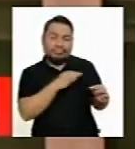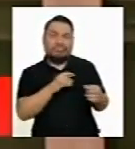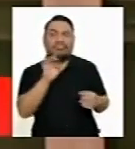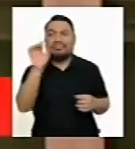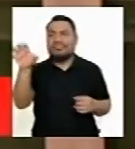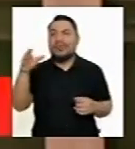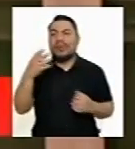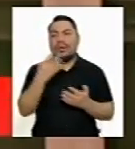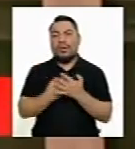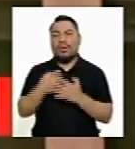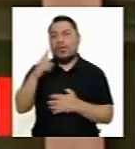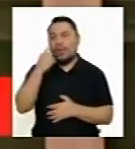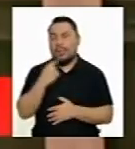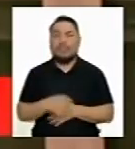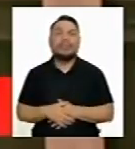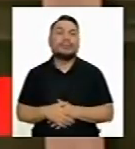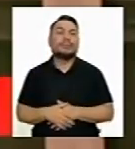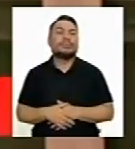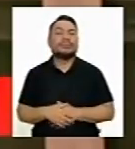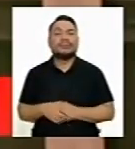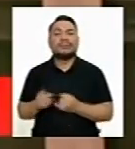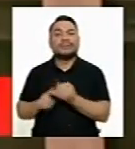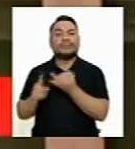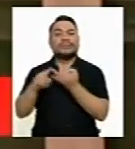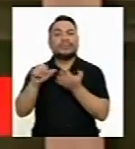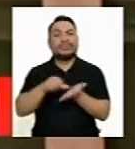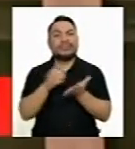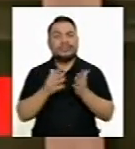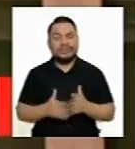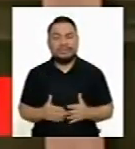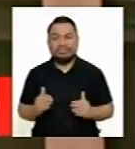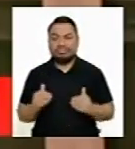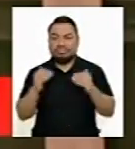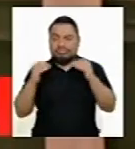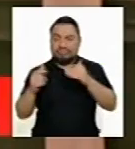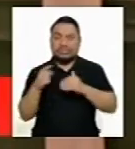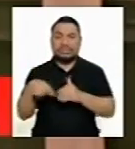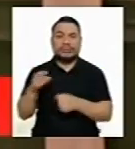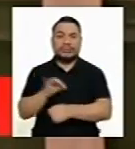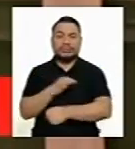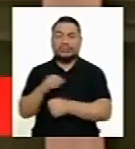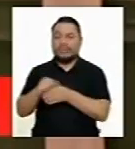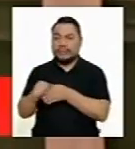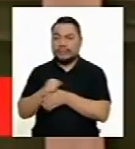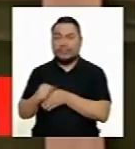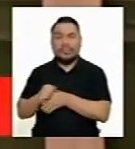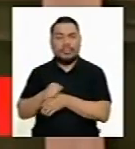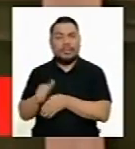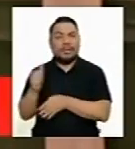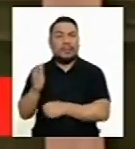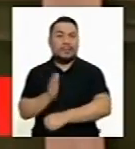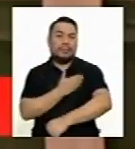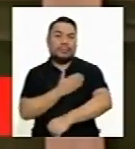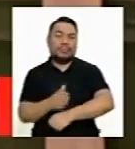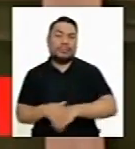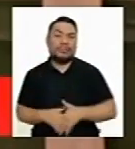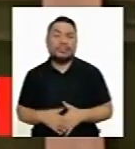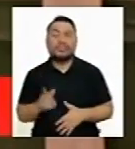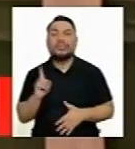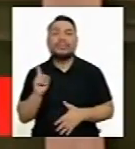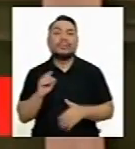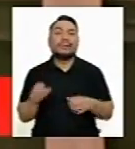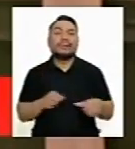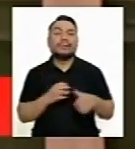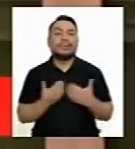es una variedad de productos artísticos y estéticos de más alto nivel, porque estos internos han venido practicando la música, pero no como una